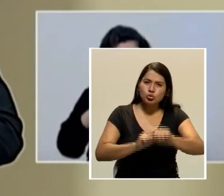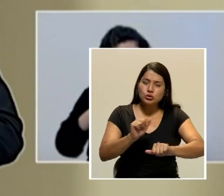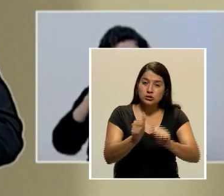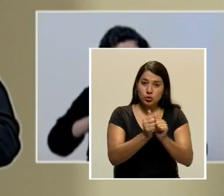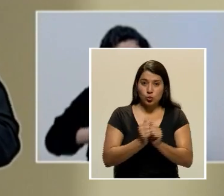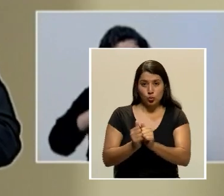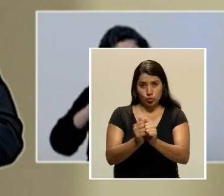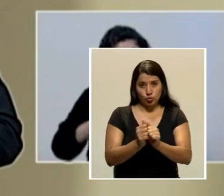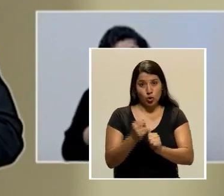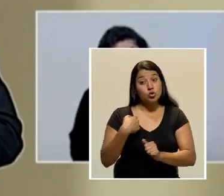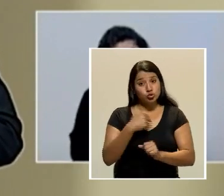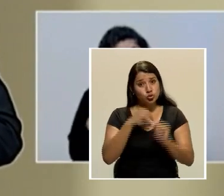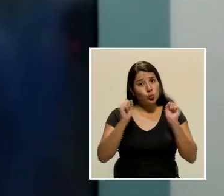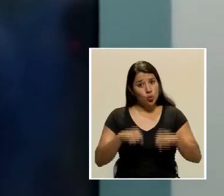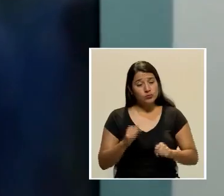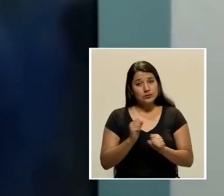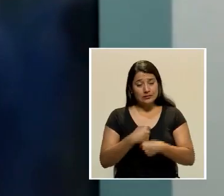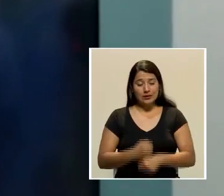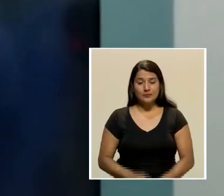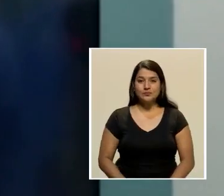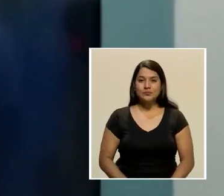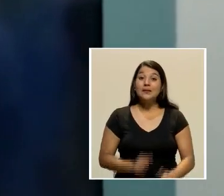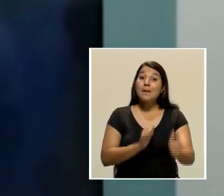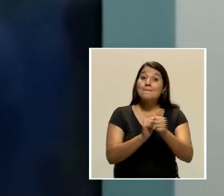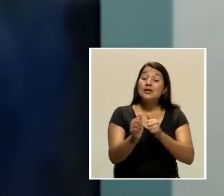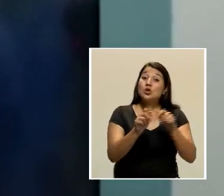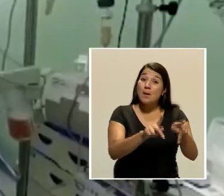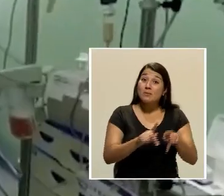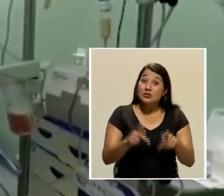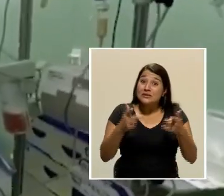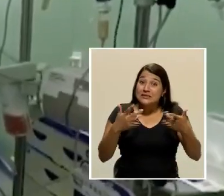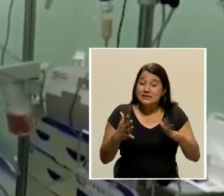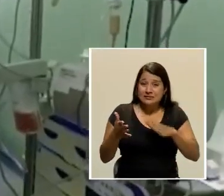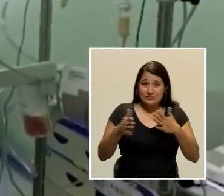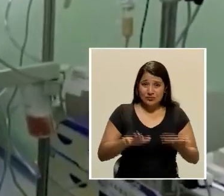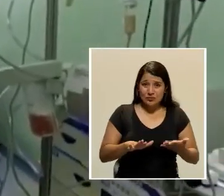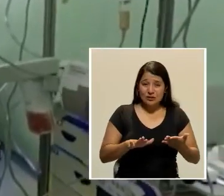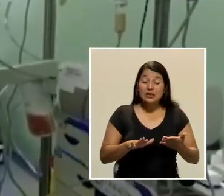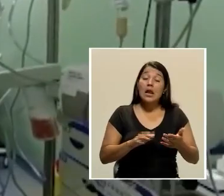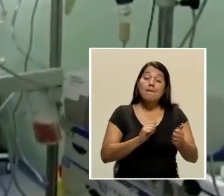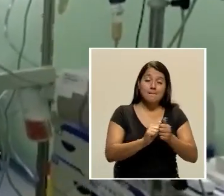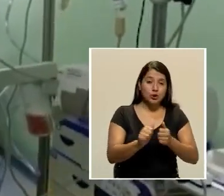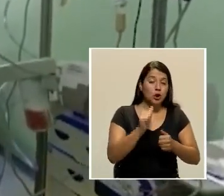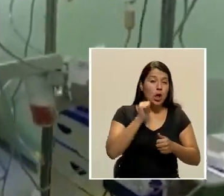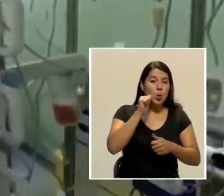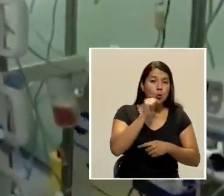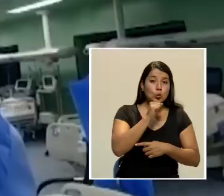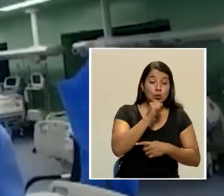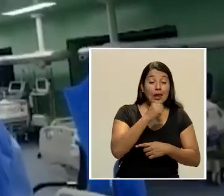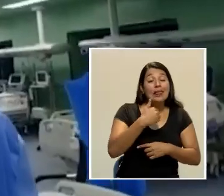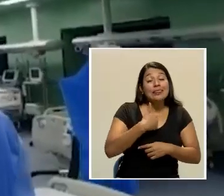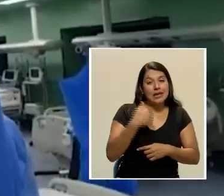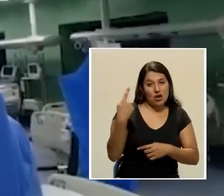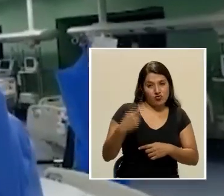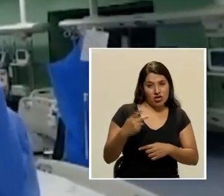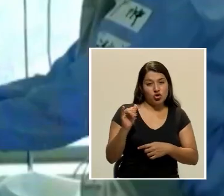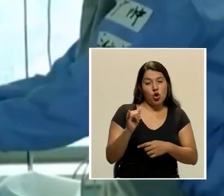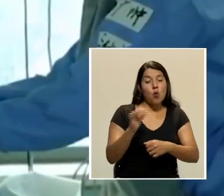para mejorar las condiciones del país, para que protejamos la vida, protejamos los